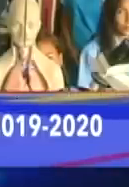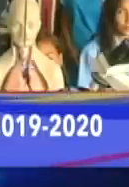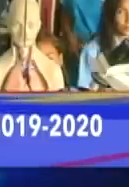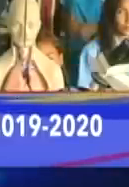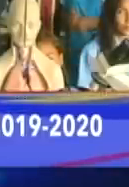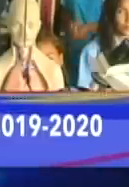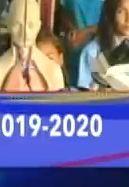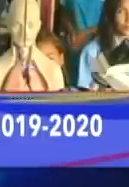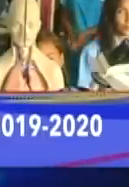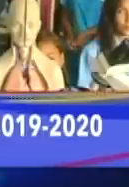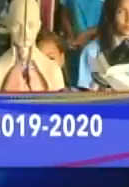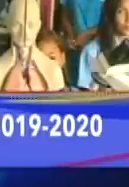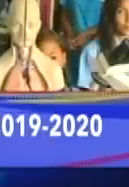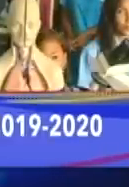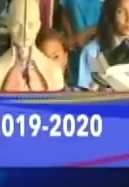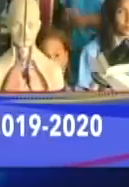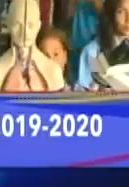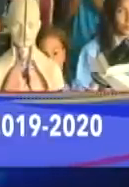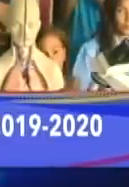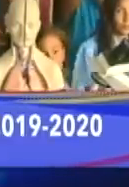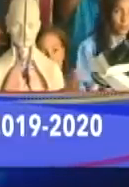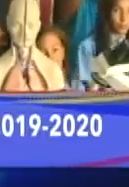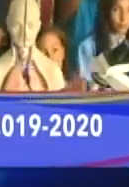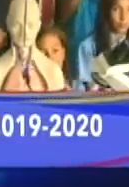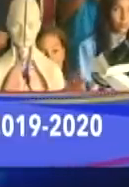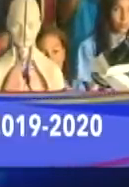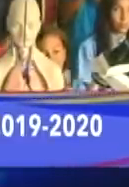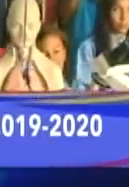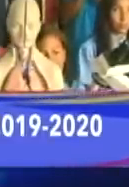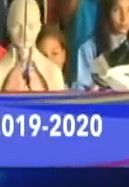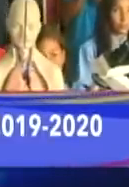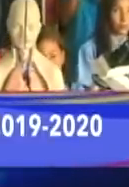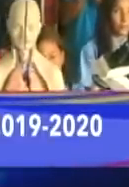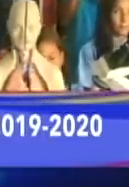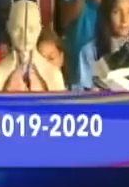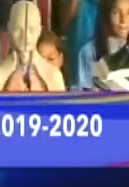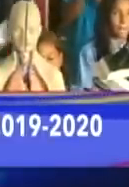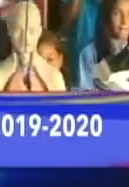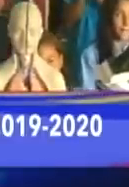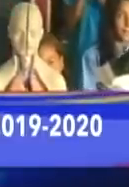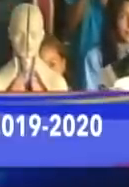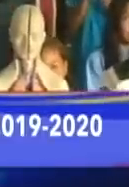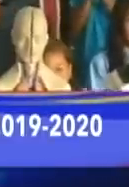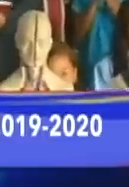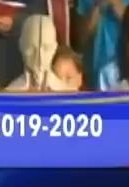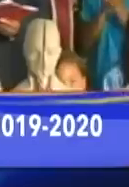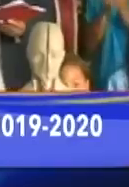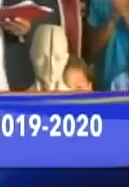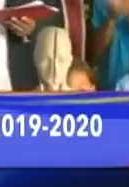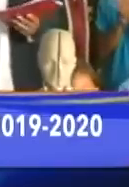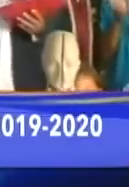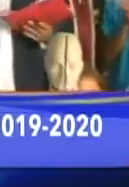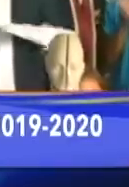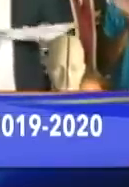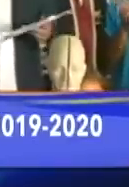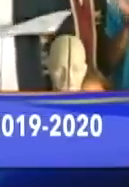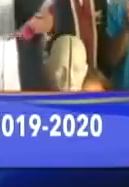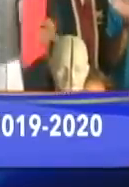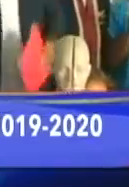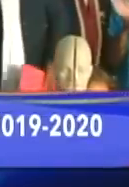nacional cuente conmigo mi comandante señor presidente aquí tenemos a nuestro alcalde también